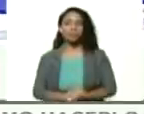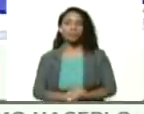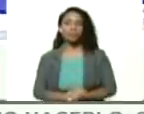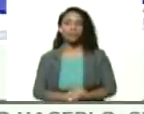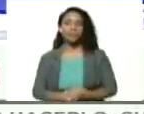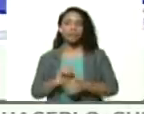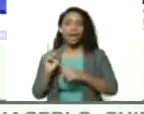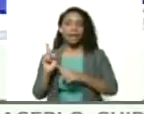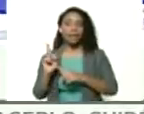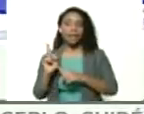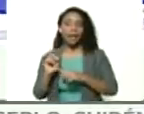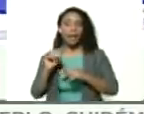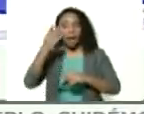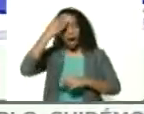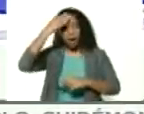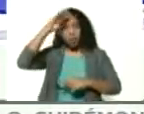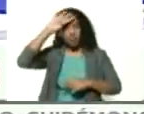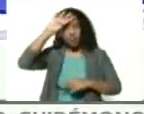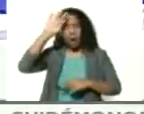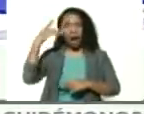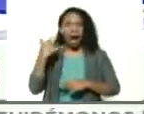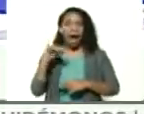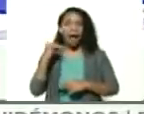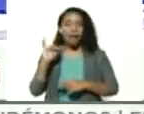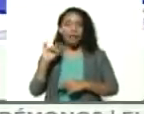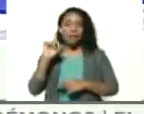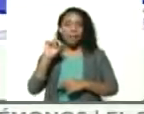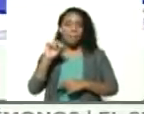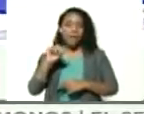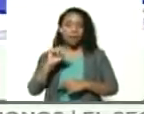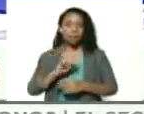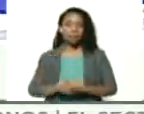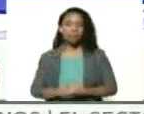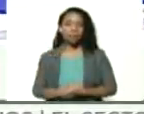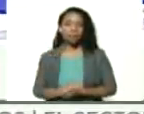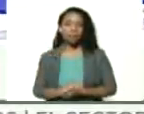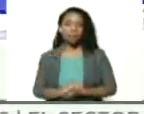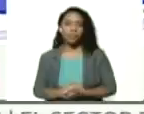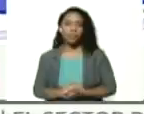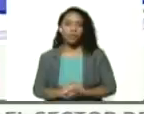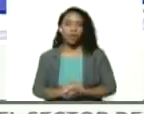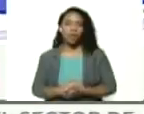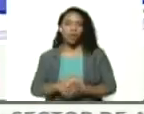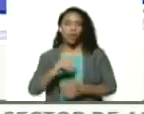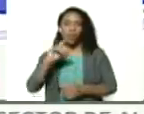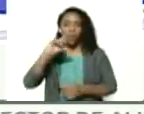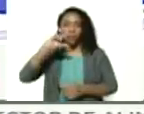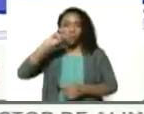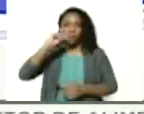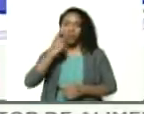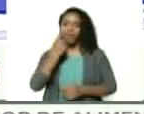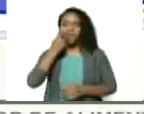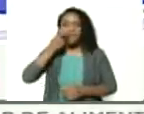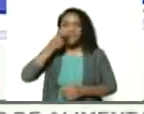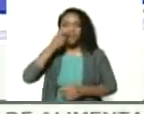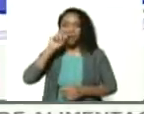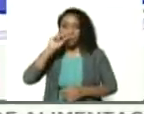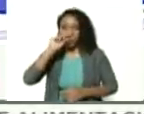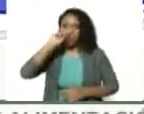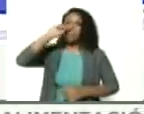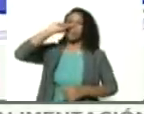MIR-19. Y en Cuba tienen también un aerosol nasal